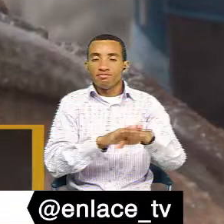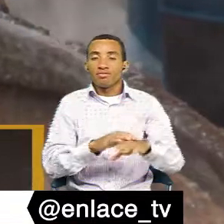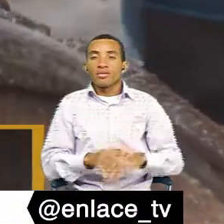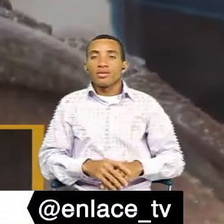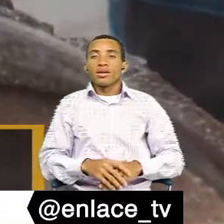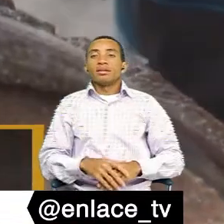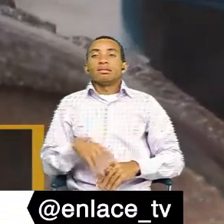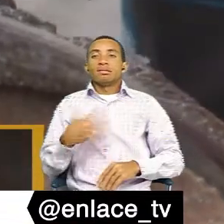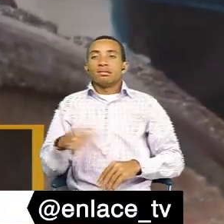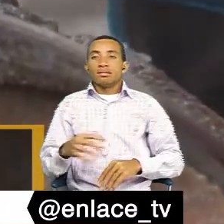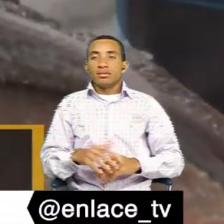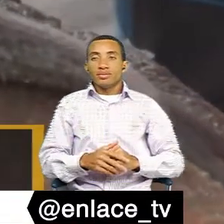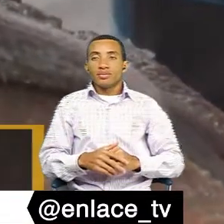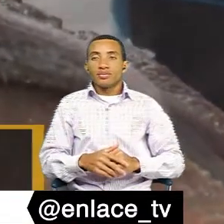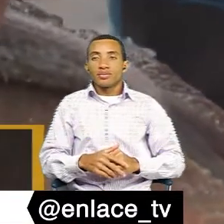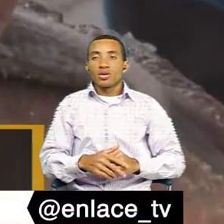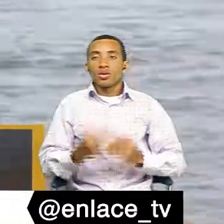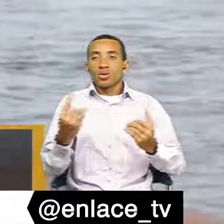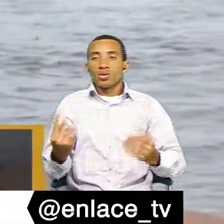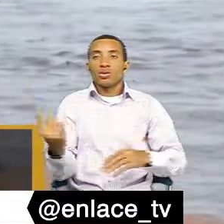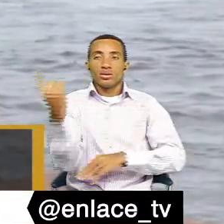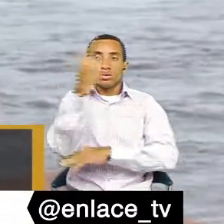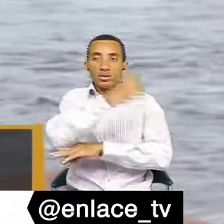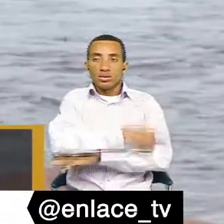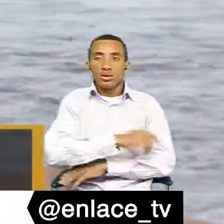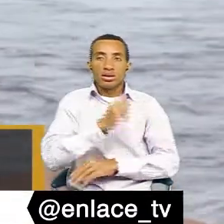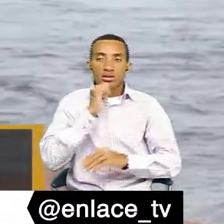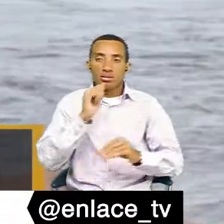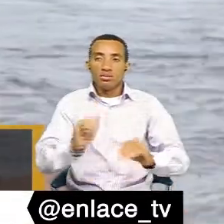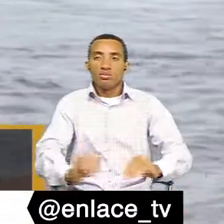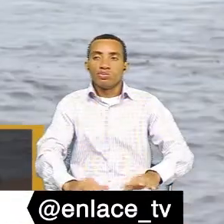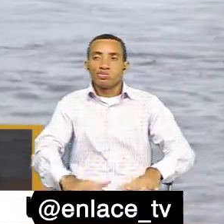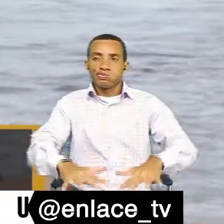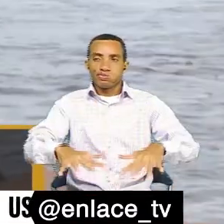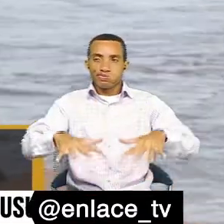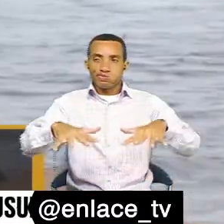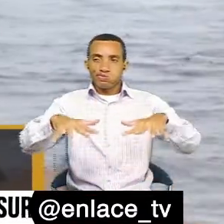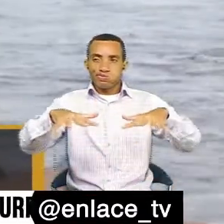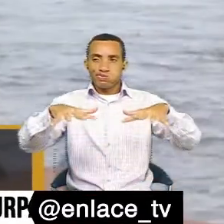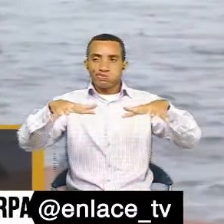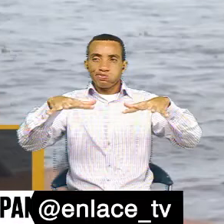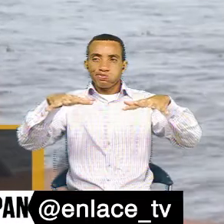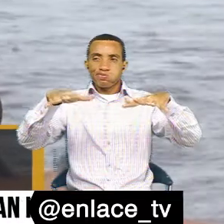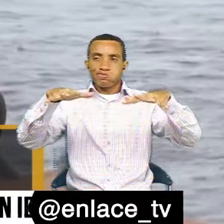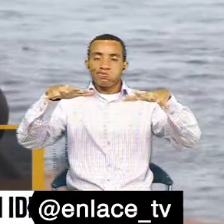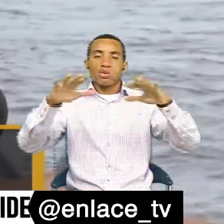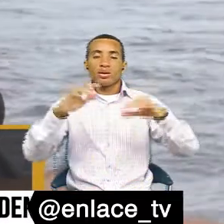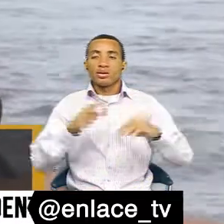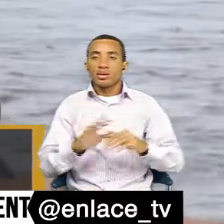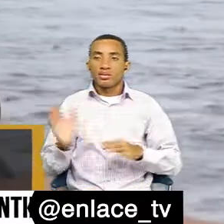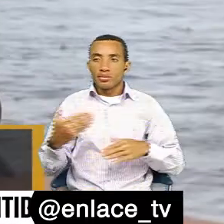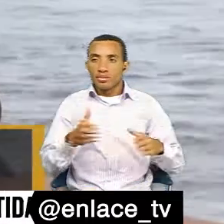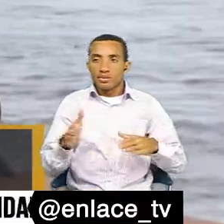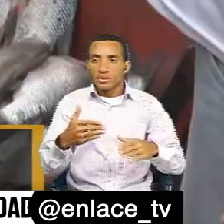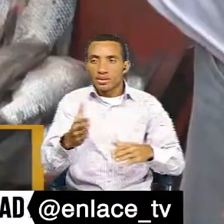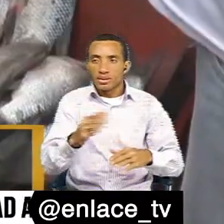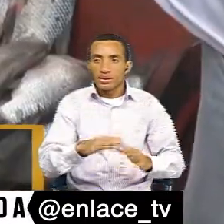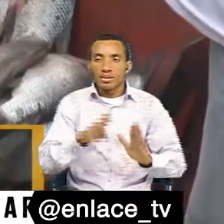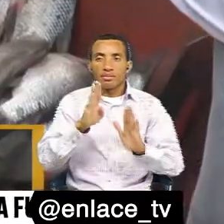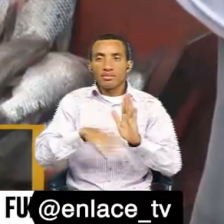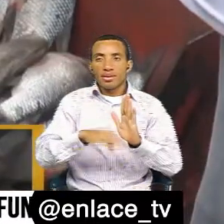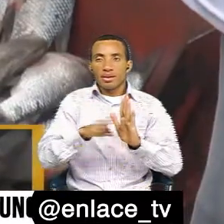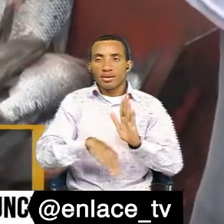es momentánea. Sí, por el día de hoy que el río creció, entonces se brotó un pescadito en Cénega de Chucurí, el Sogamoso, entonces hay un pescadito que se está yendo barato, se está